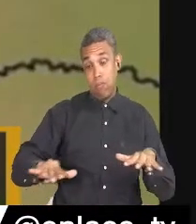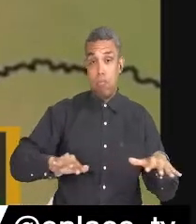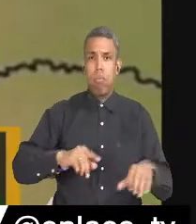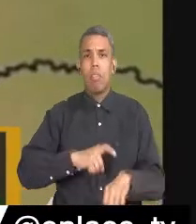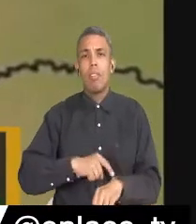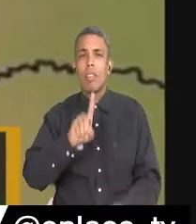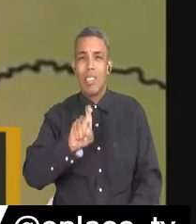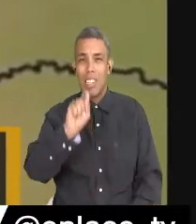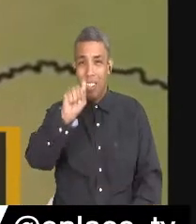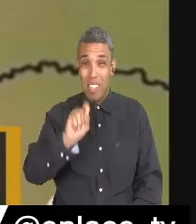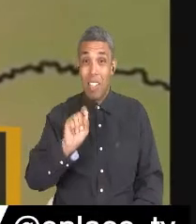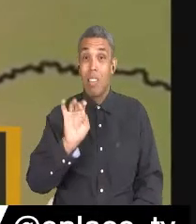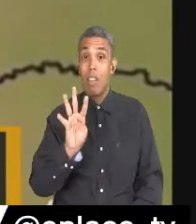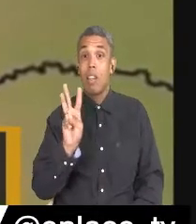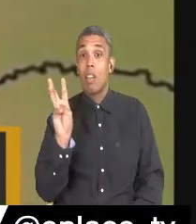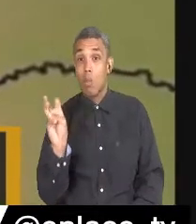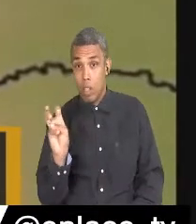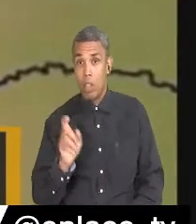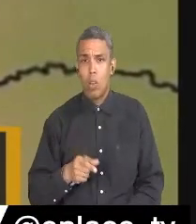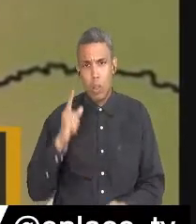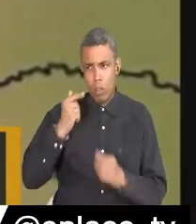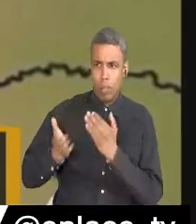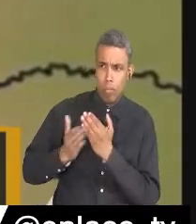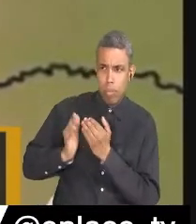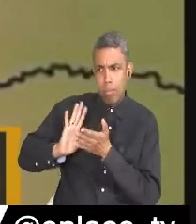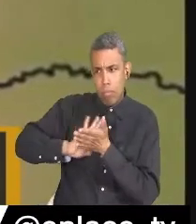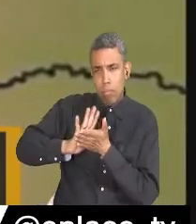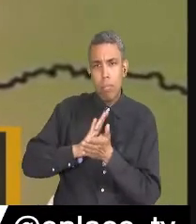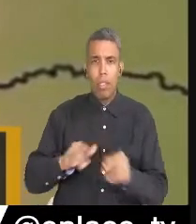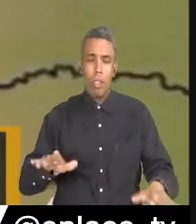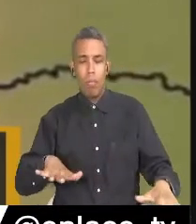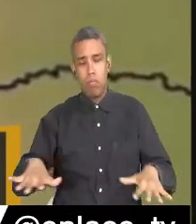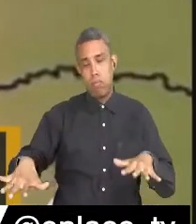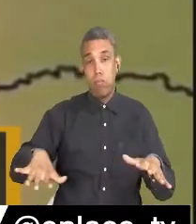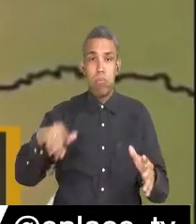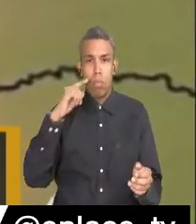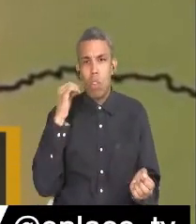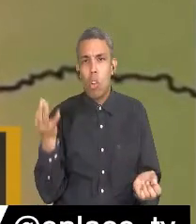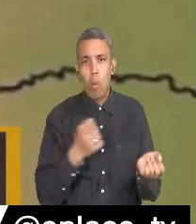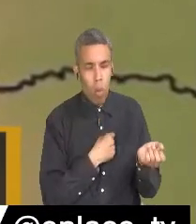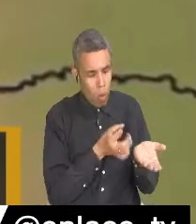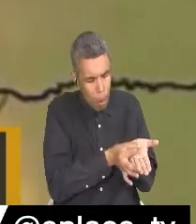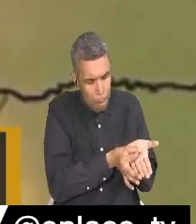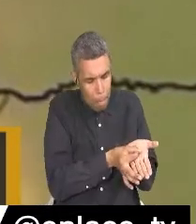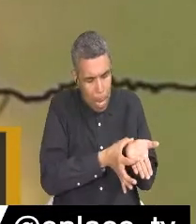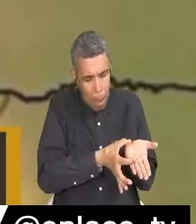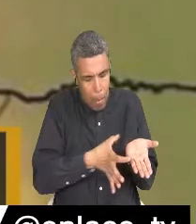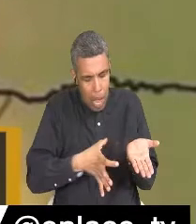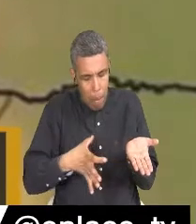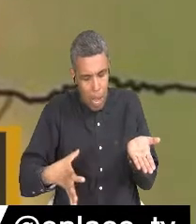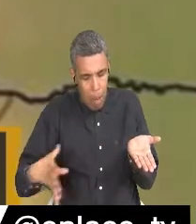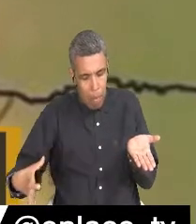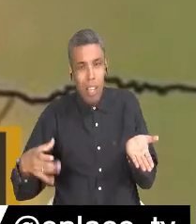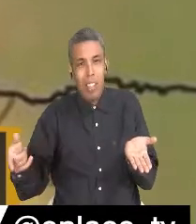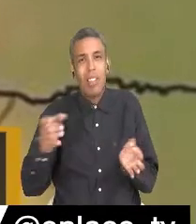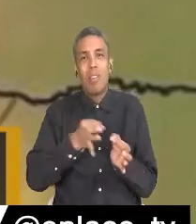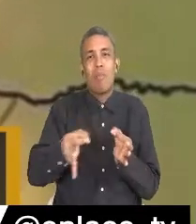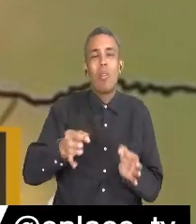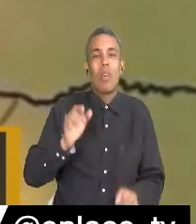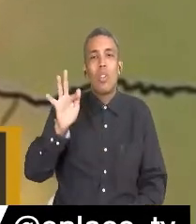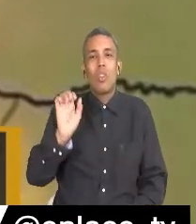el Servicio Geológico Colombiano. El sismo tuvo su epicentro a 14 kilómetros de Bucaramanga, en el municipio de Tona, Santander, con